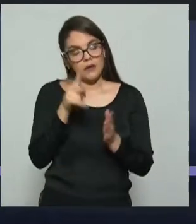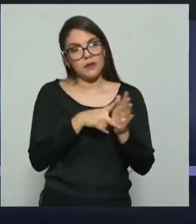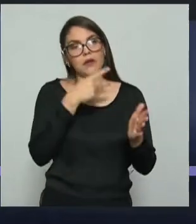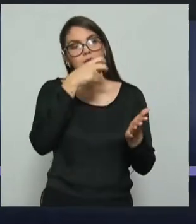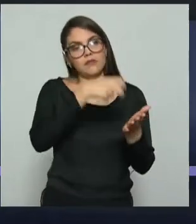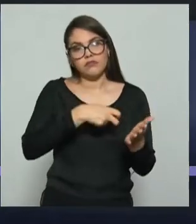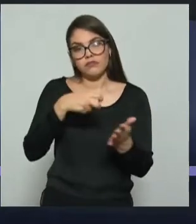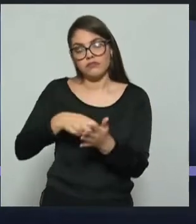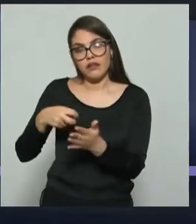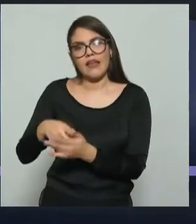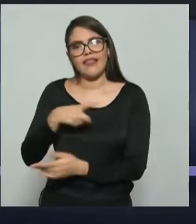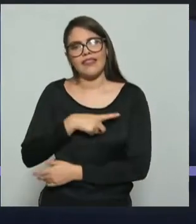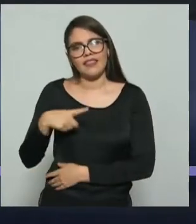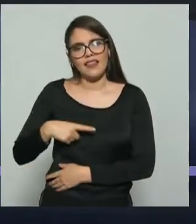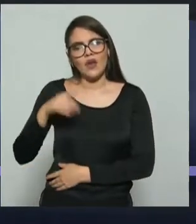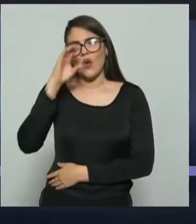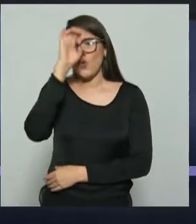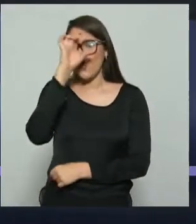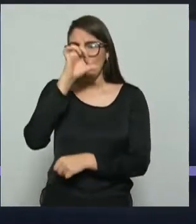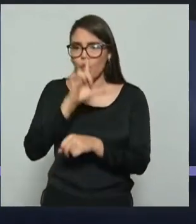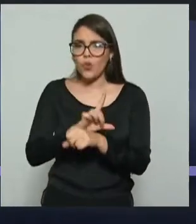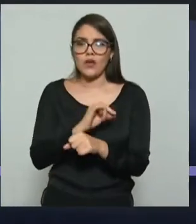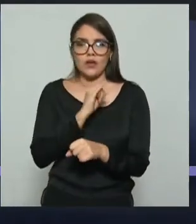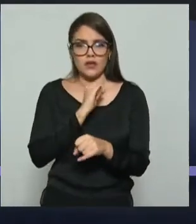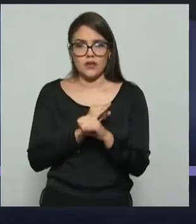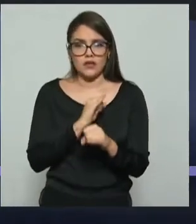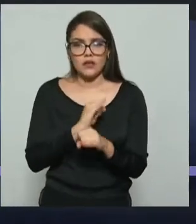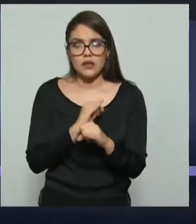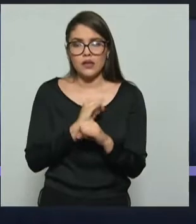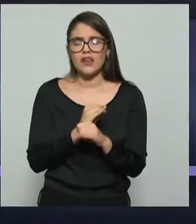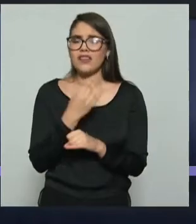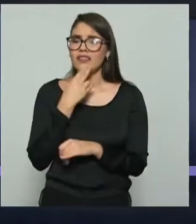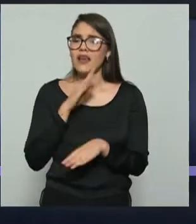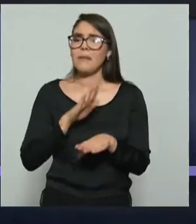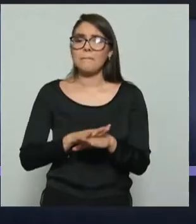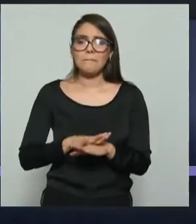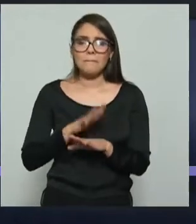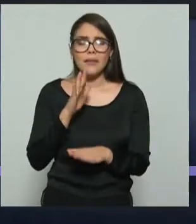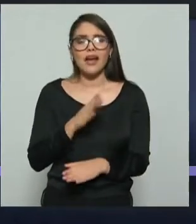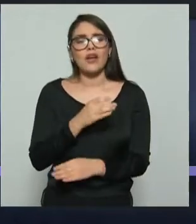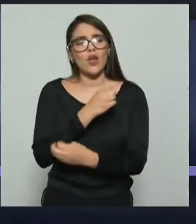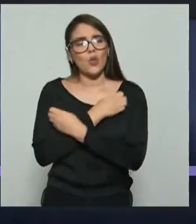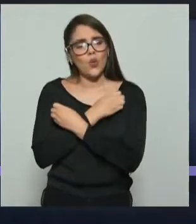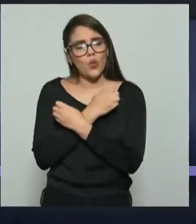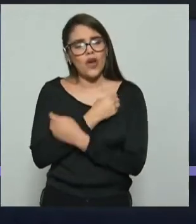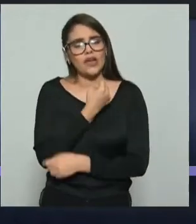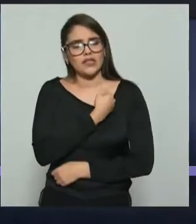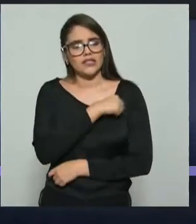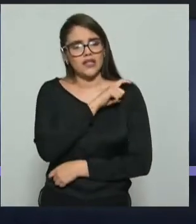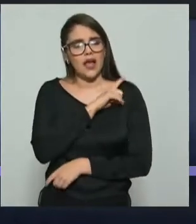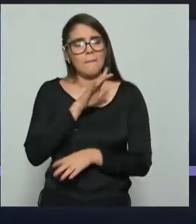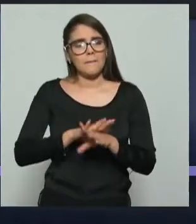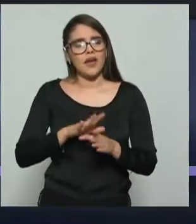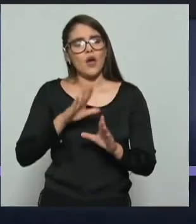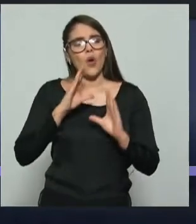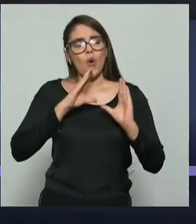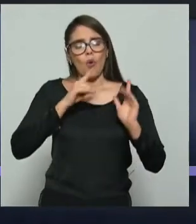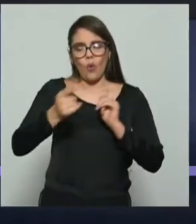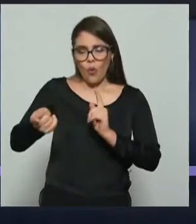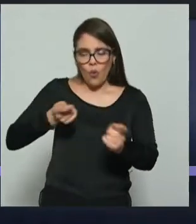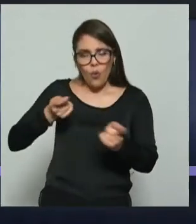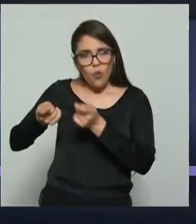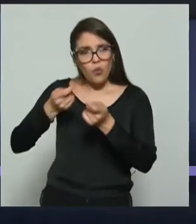que tener una cultura de Internet, una cultura de la tecnología mucho más educada y mucho más controlada también para ello. Y